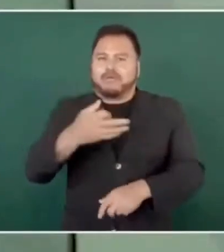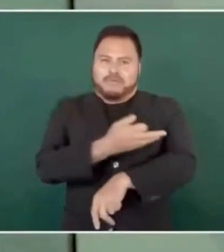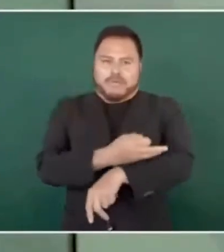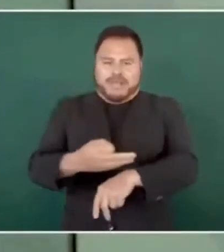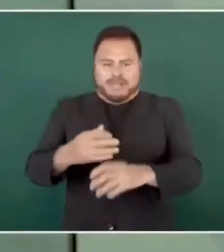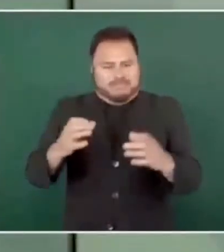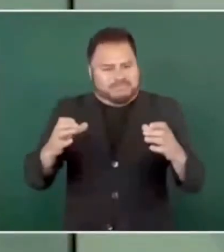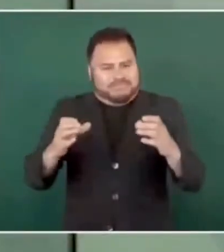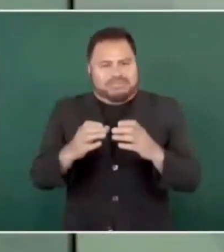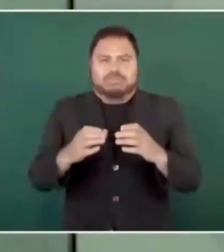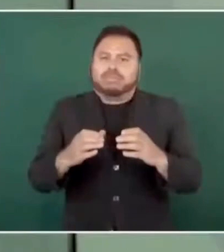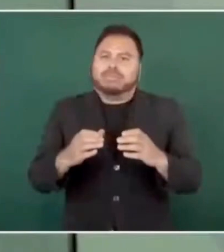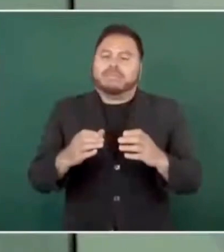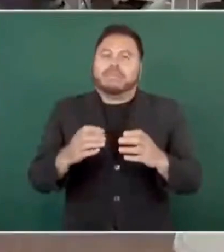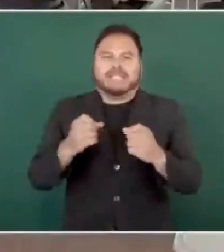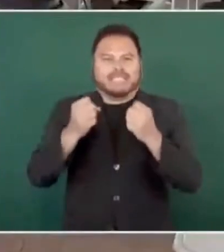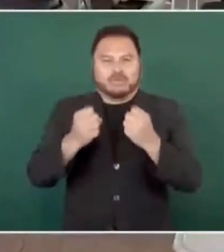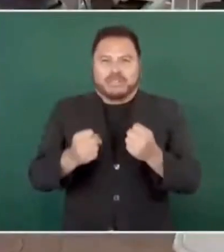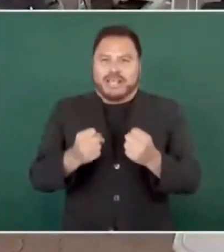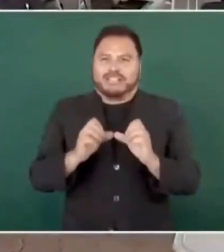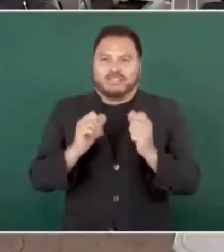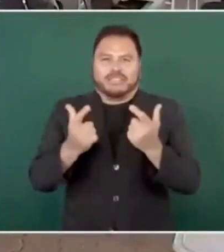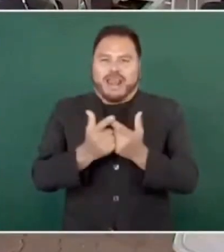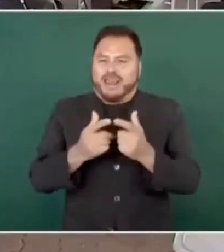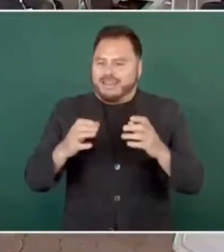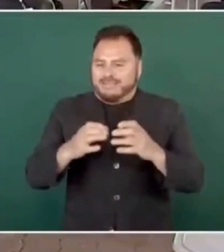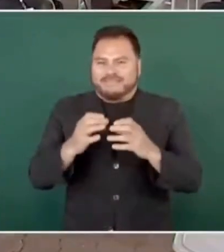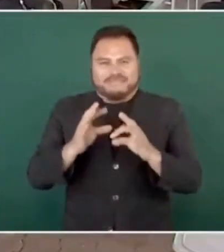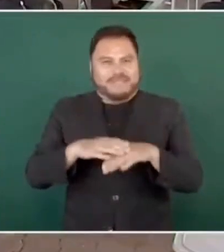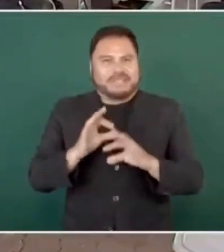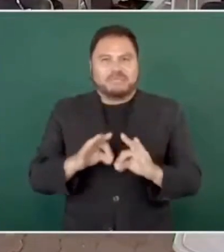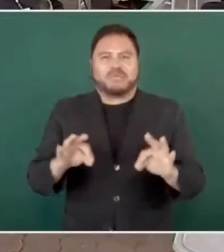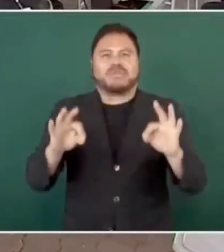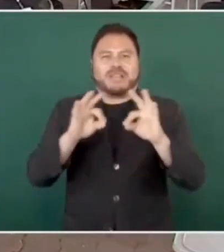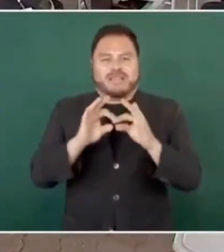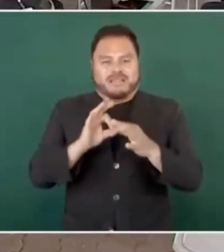de seguridad social más importante.